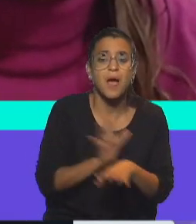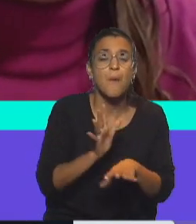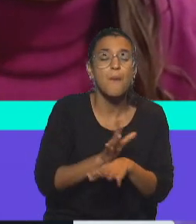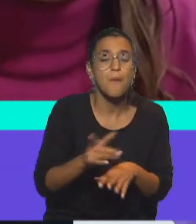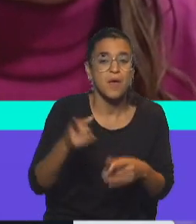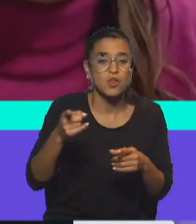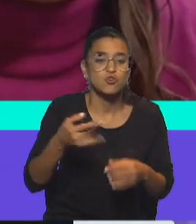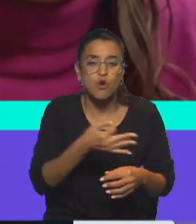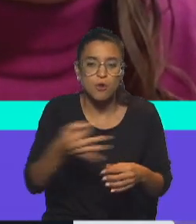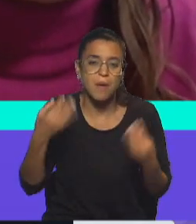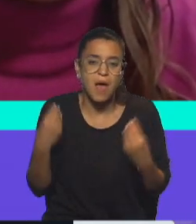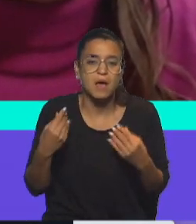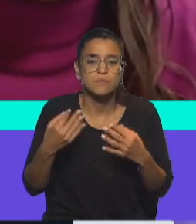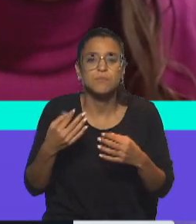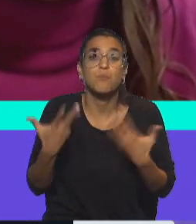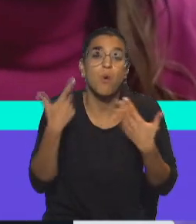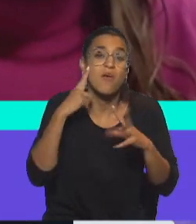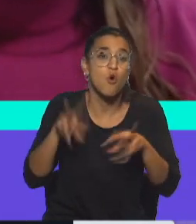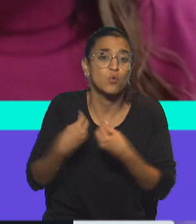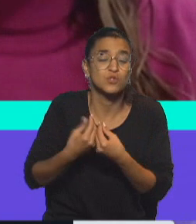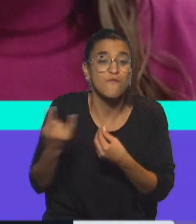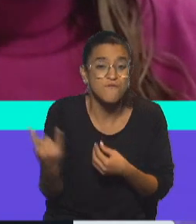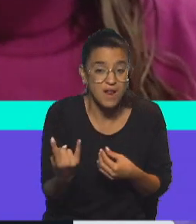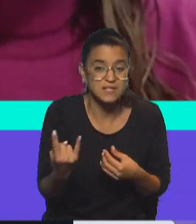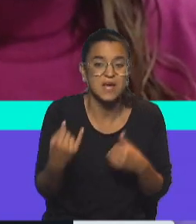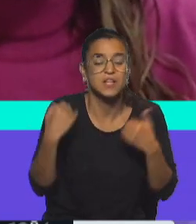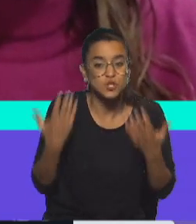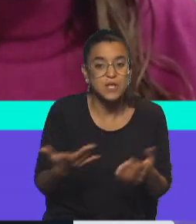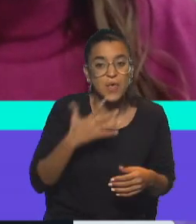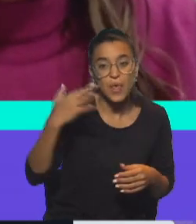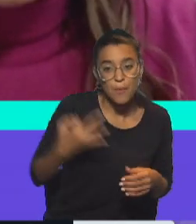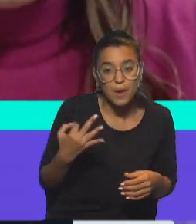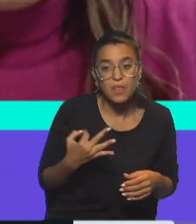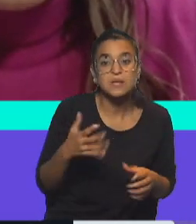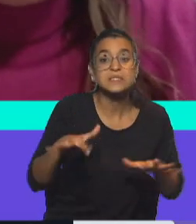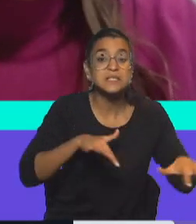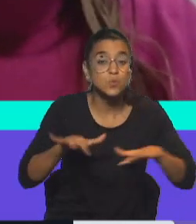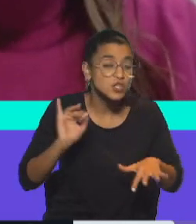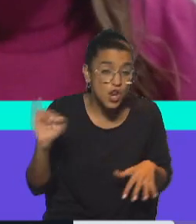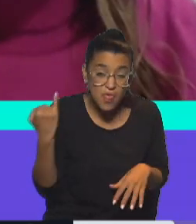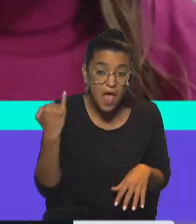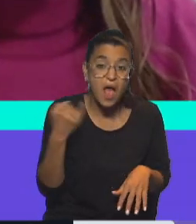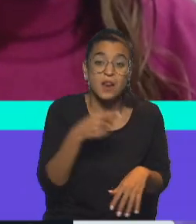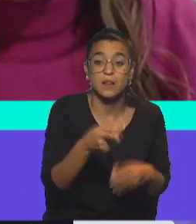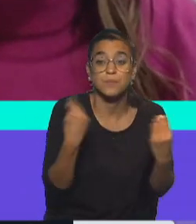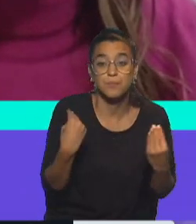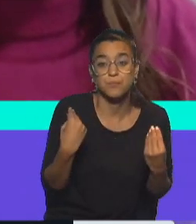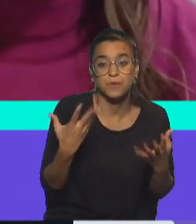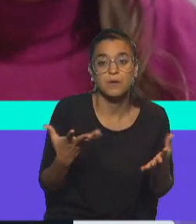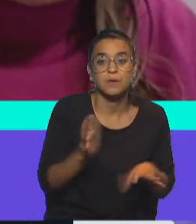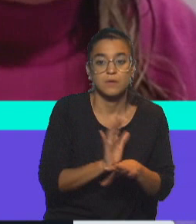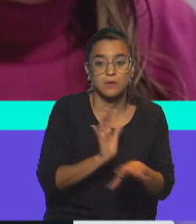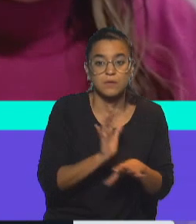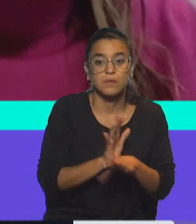anticuerpos correctos para no llegar a una falsa conclusión. Entonces, la verdad es que como situación ideal sería poder abrir